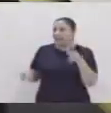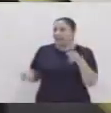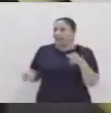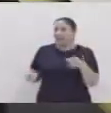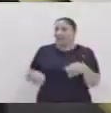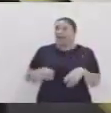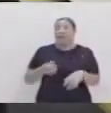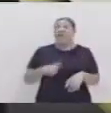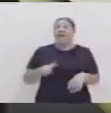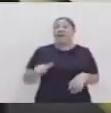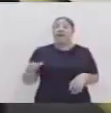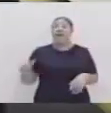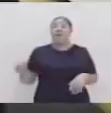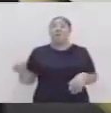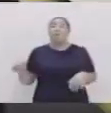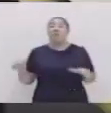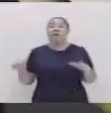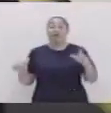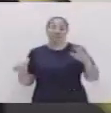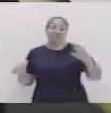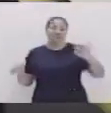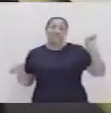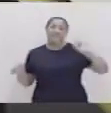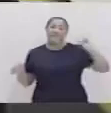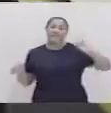agua está en la mano izquierda.